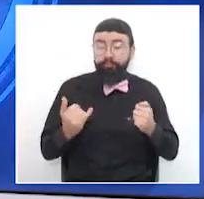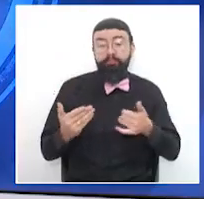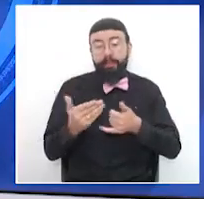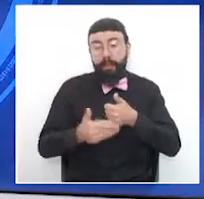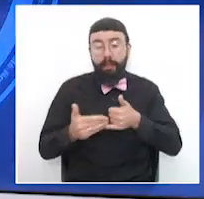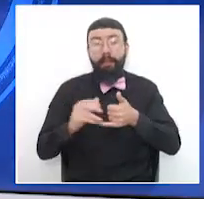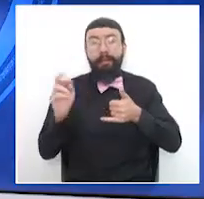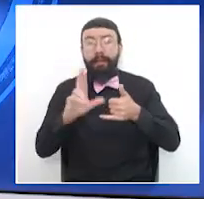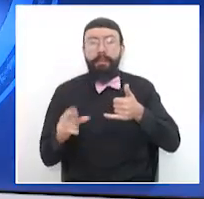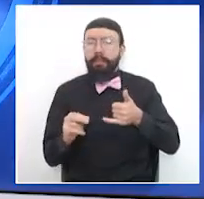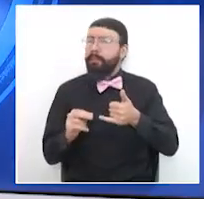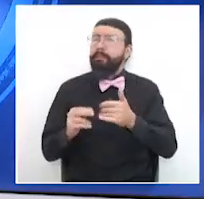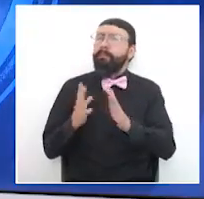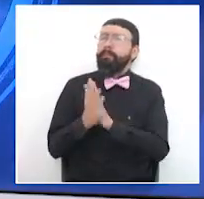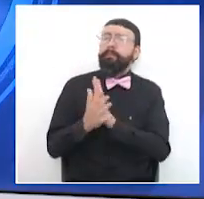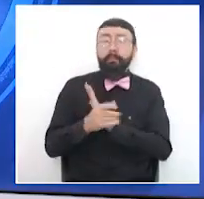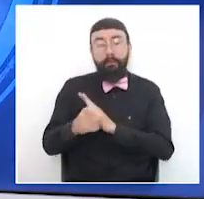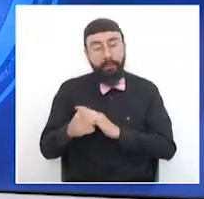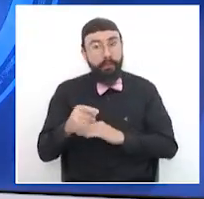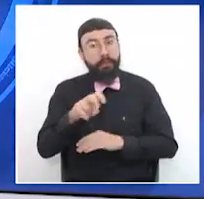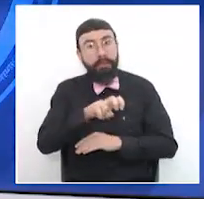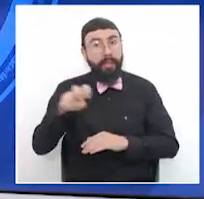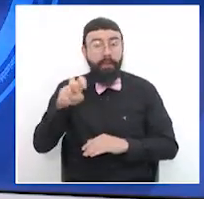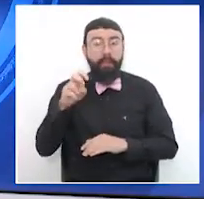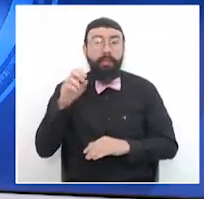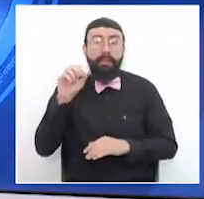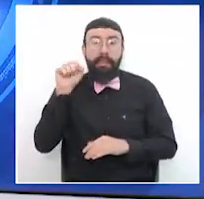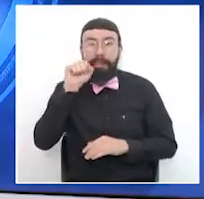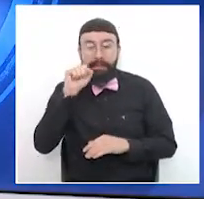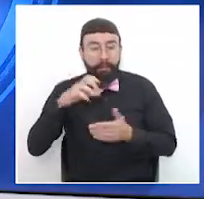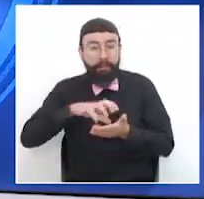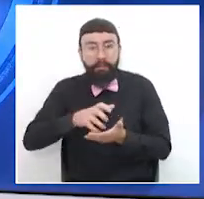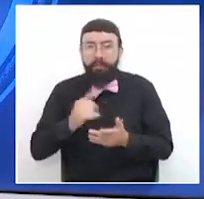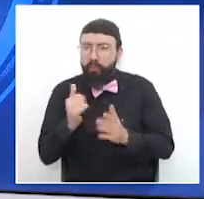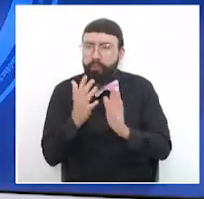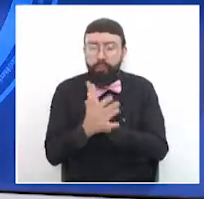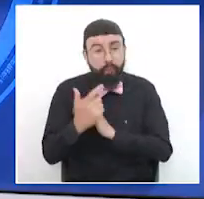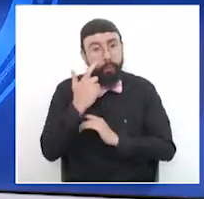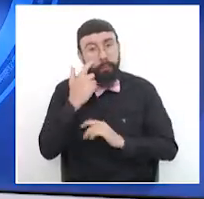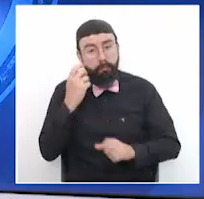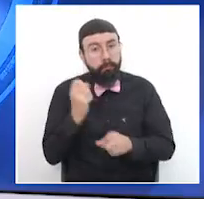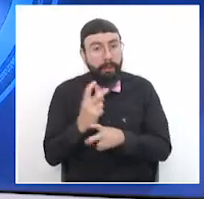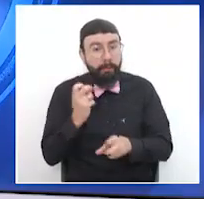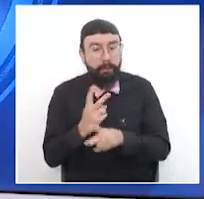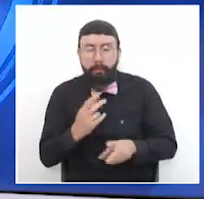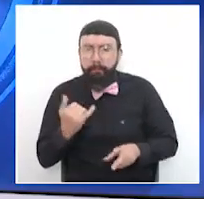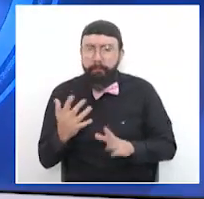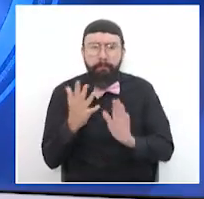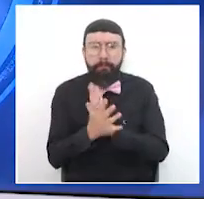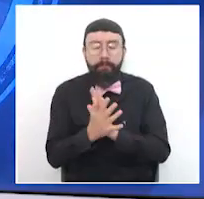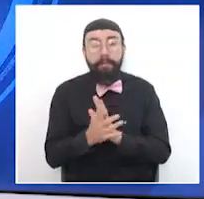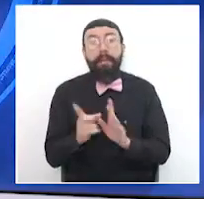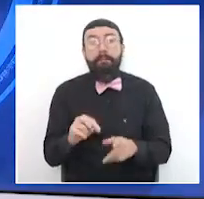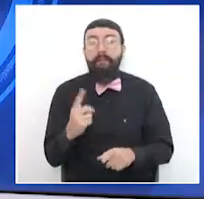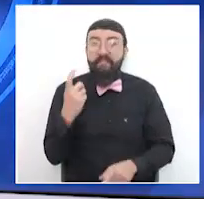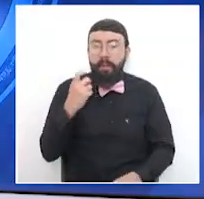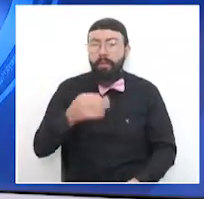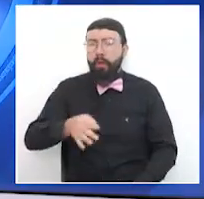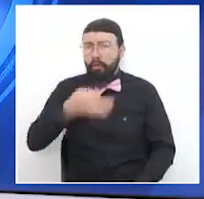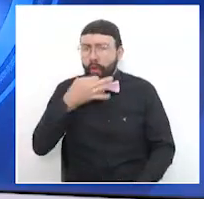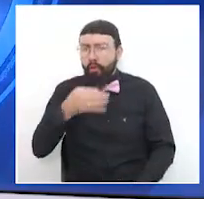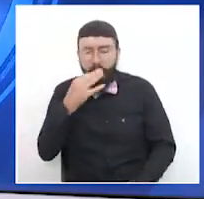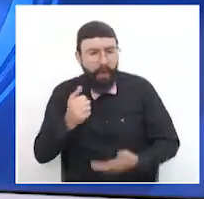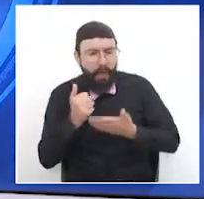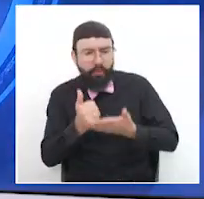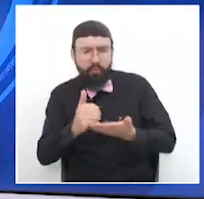departamento. A la declaratoria de alerta naranja emitida esta semana ante la alta ocupación de camas UCI, se suma la escasez de medicamentos utilizados en tratamientos de